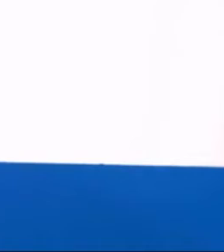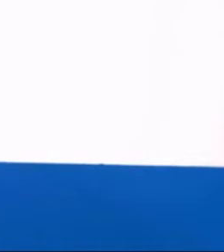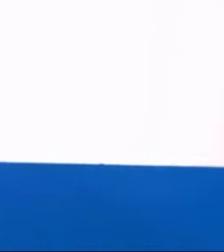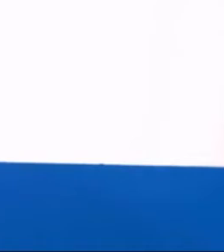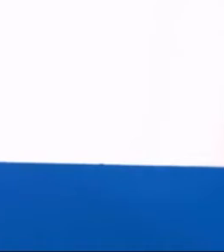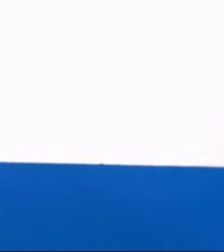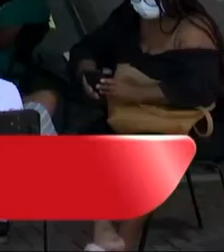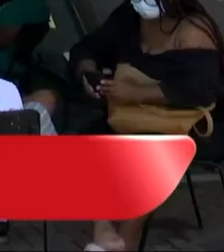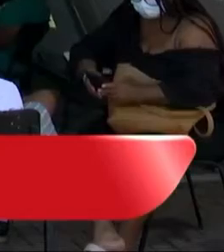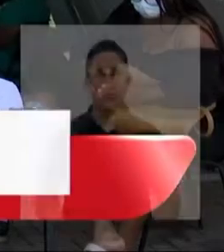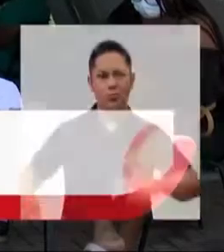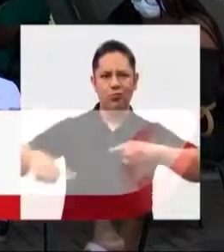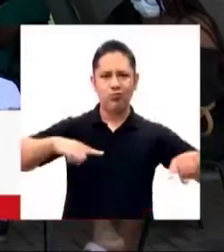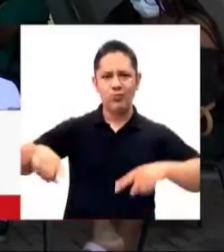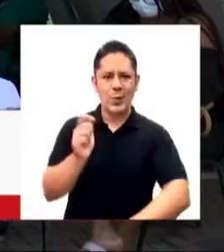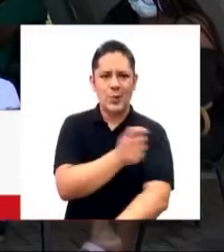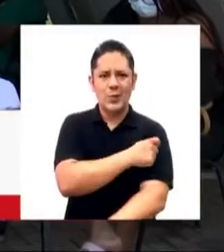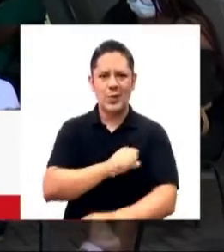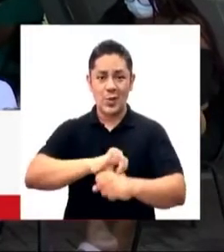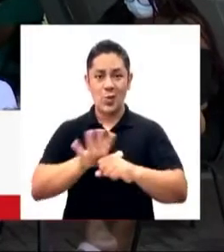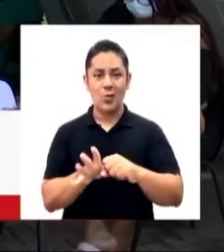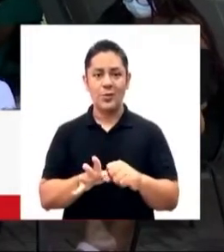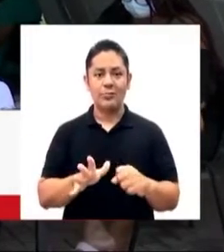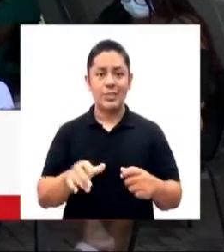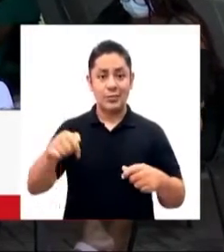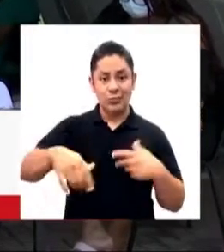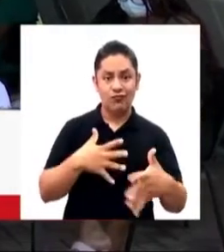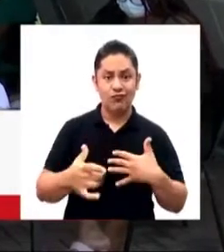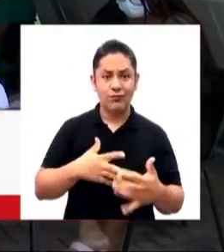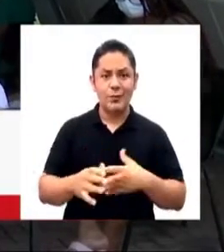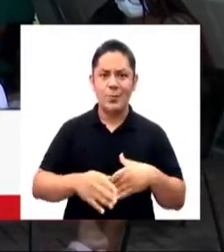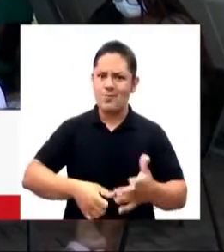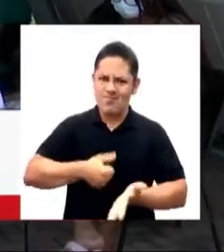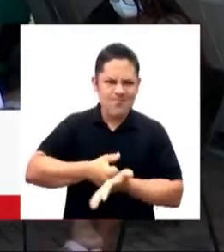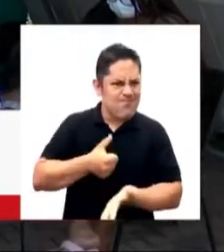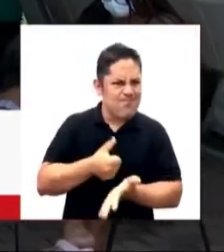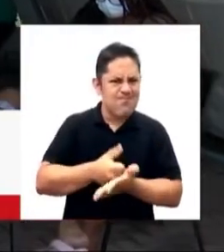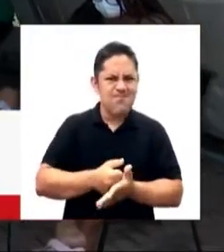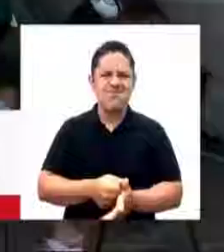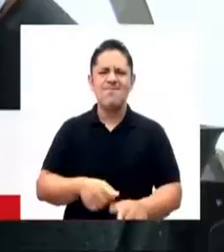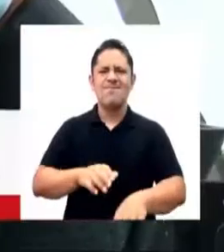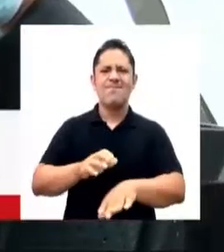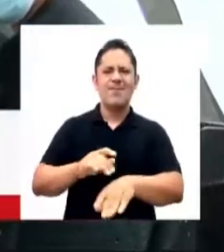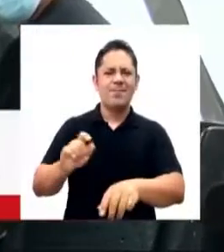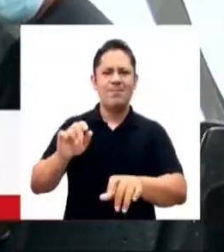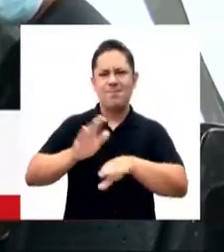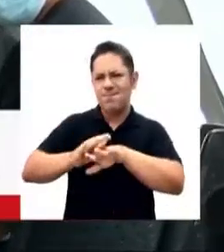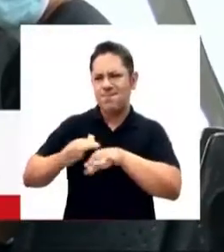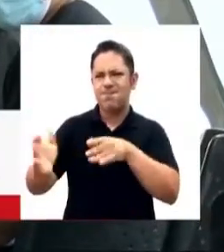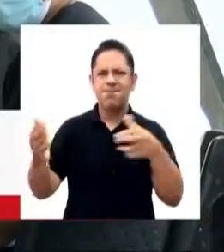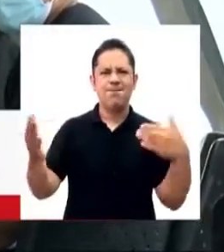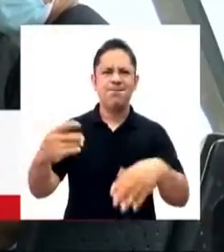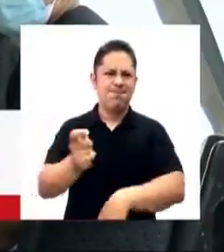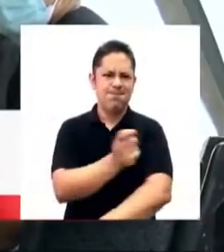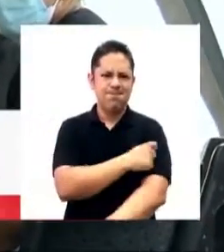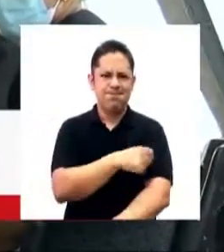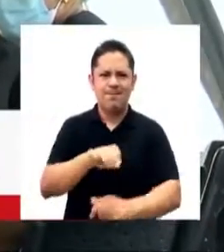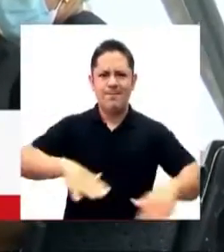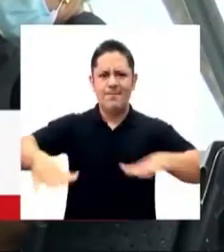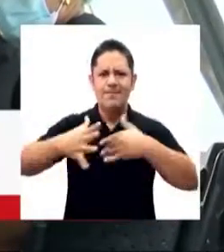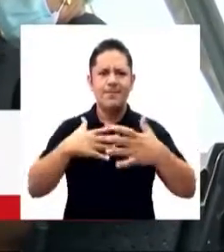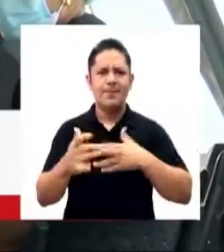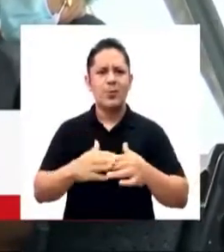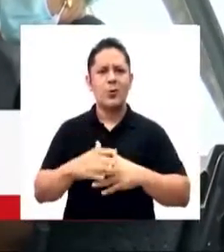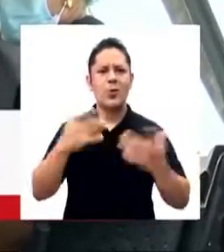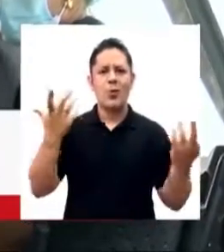prevención. La coordinación de vacunación contra el COVID-19 en San Andrés se mantiene firme en el objetivo de lograr la inmunización de los